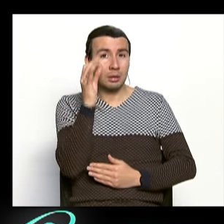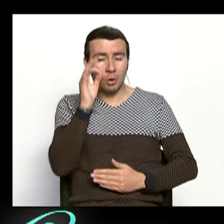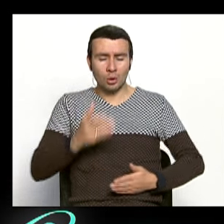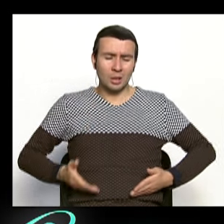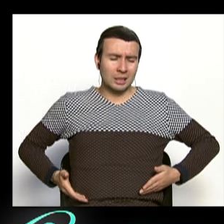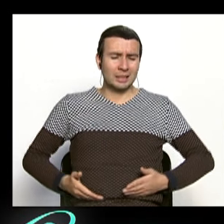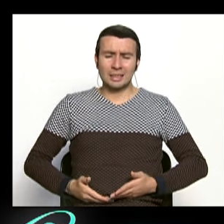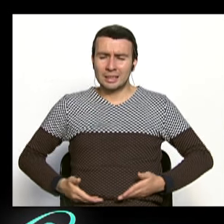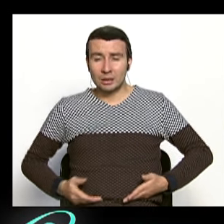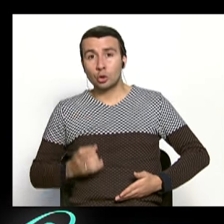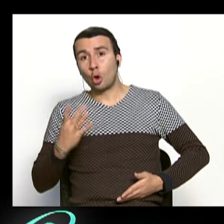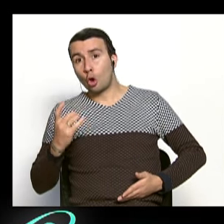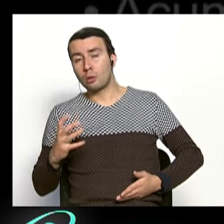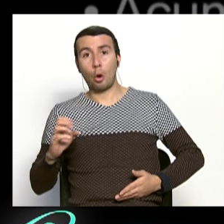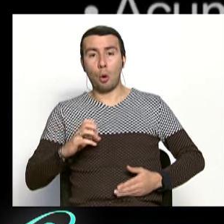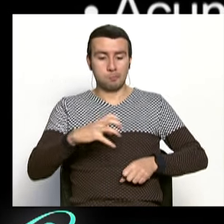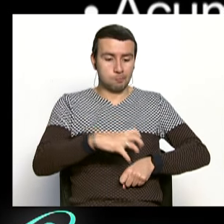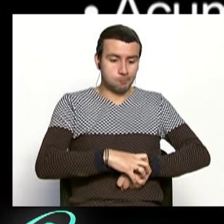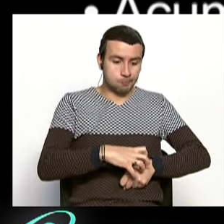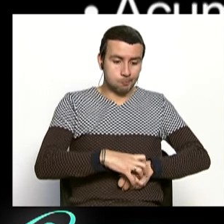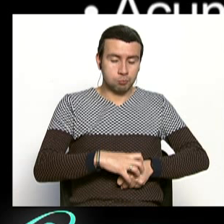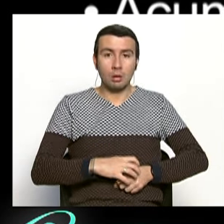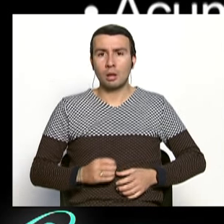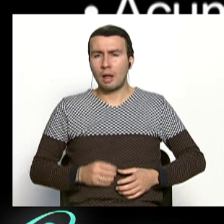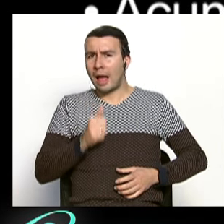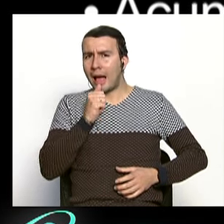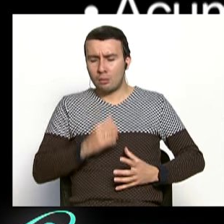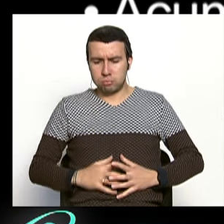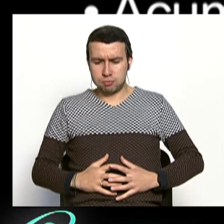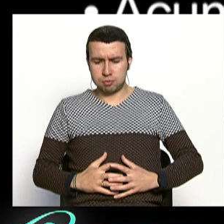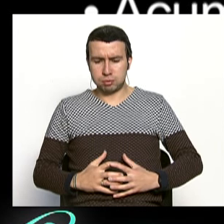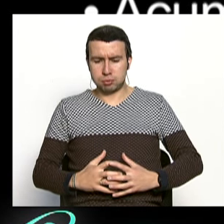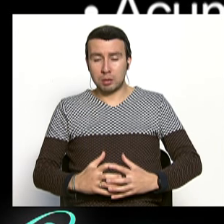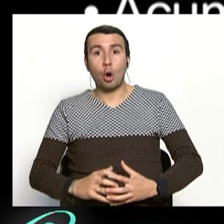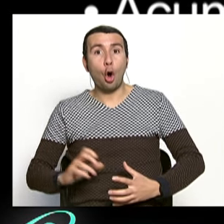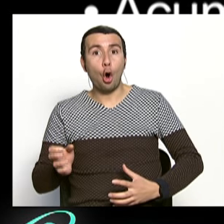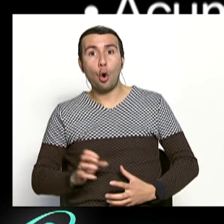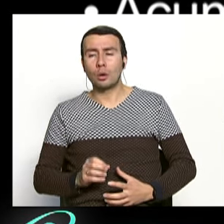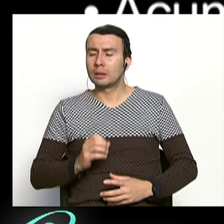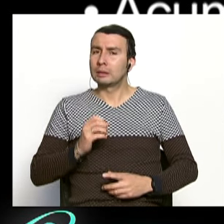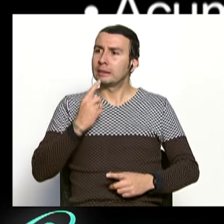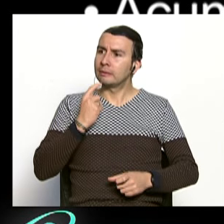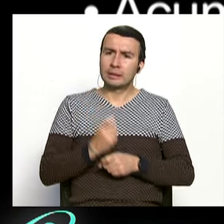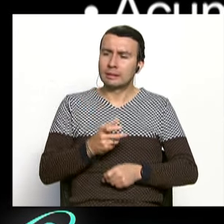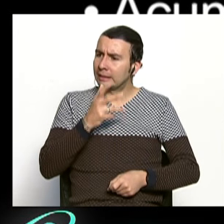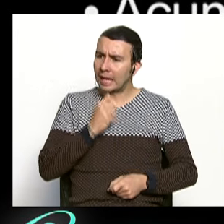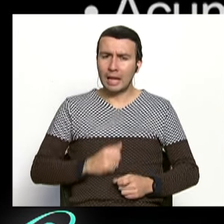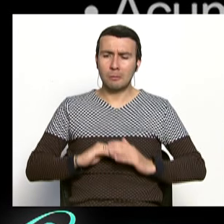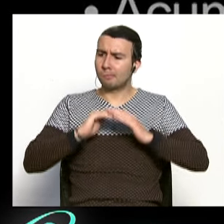pélvico una masa acumulación anormal de líquidos o dificultad para quedar